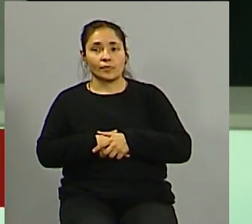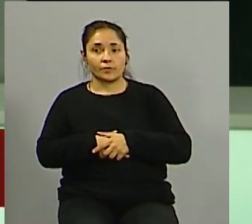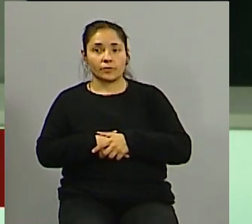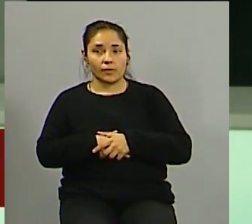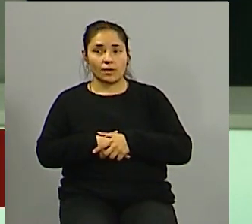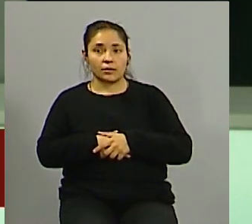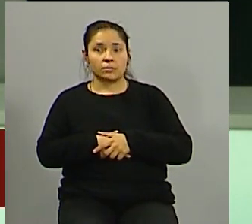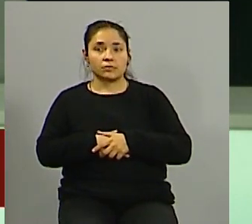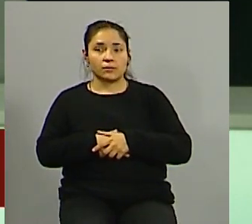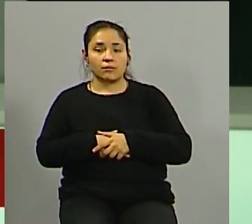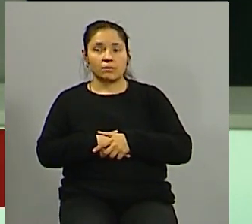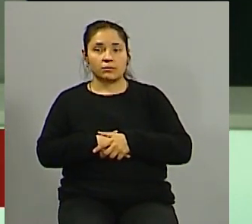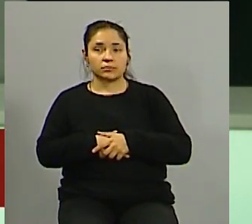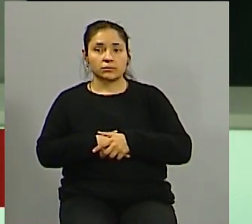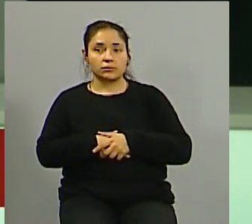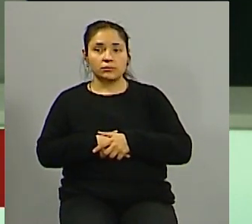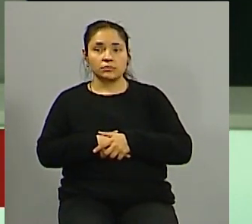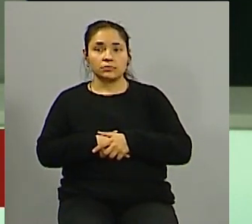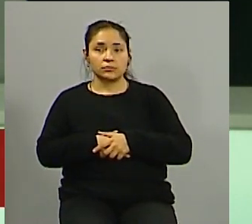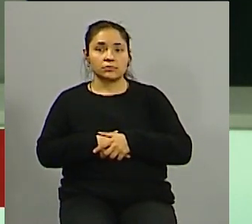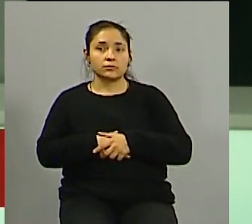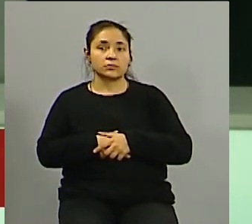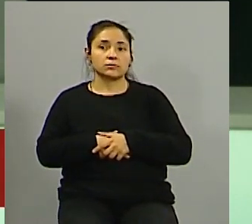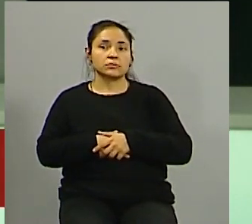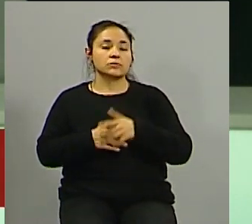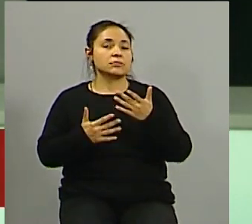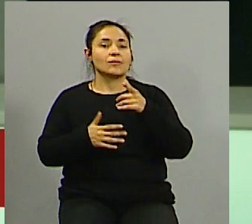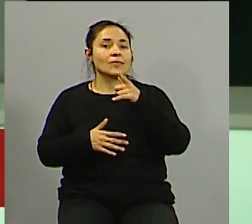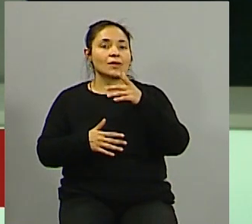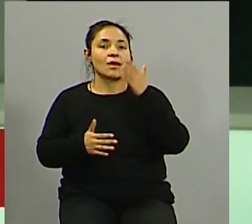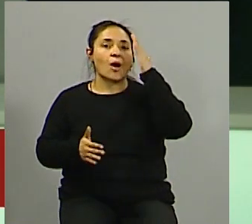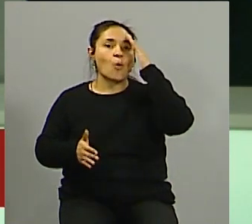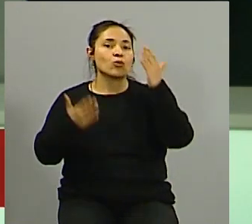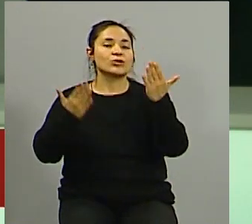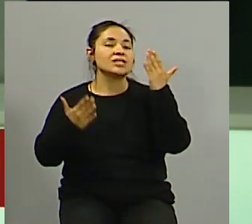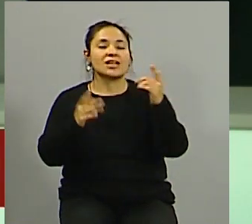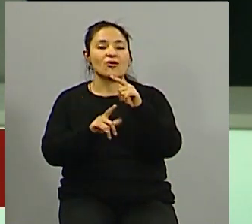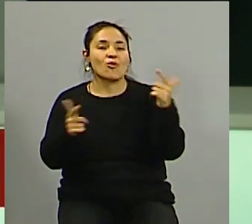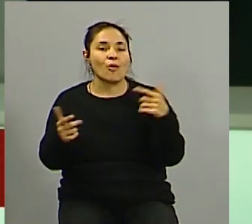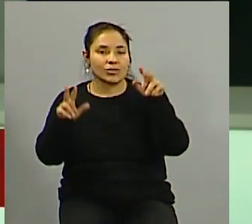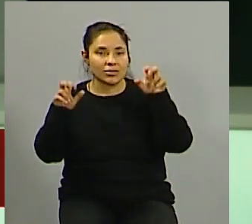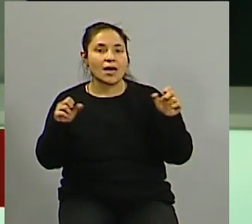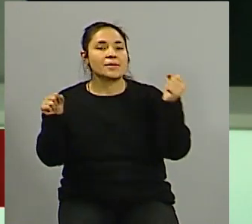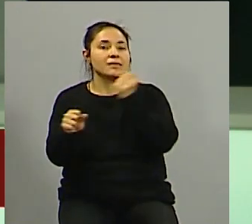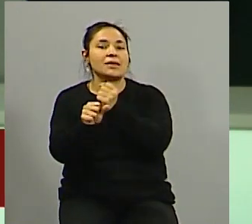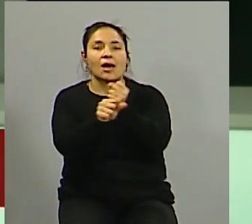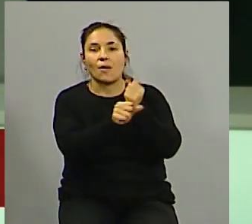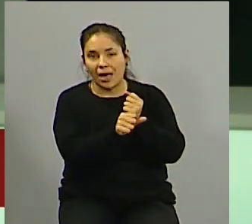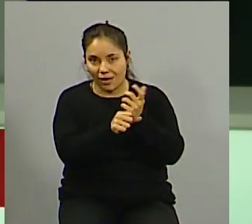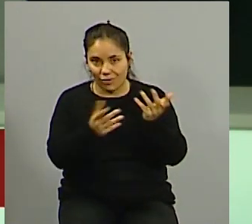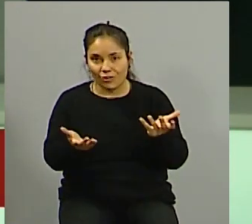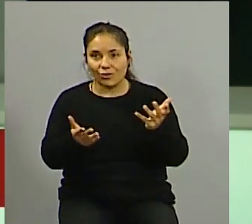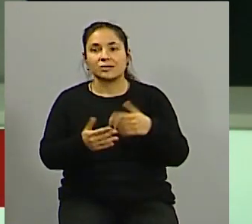que replican a la pasividad una injusticia de la actividad, digamos, ¿no? Sí. Digamos, hablando en